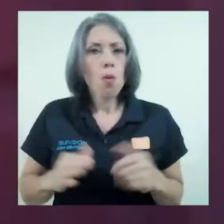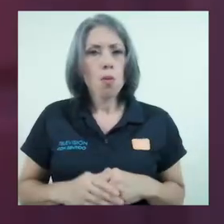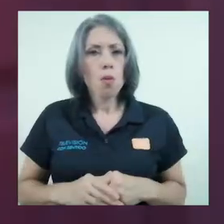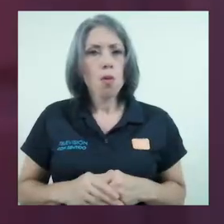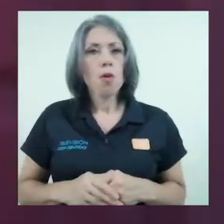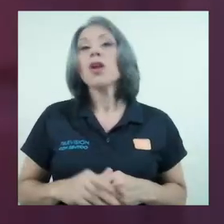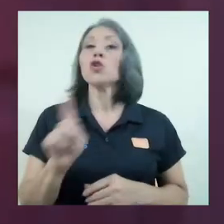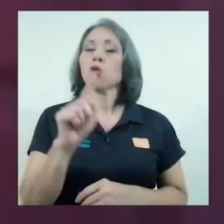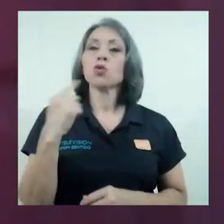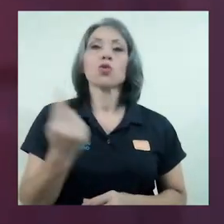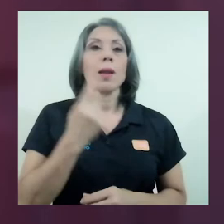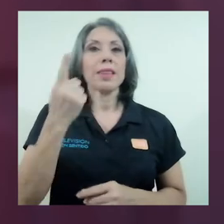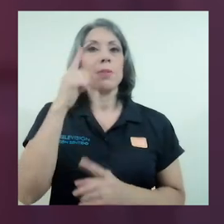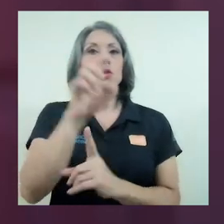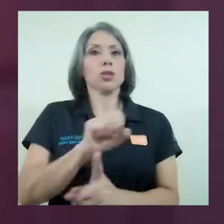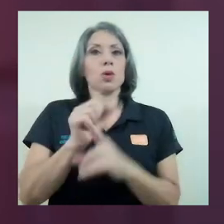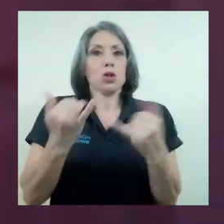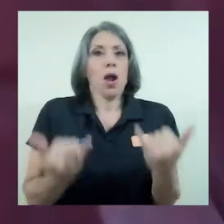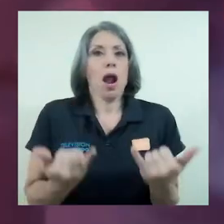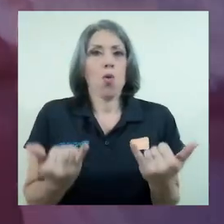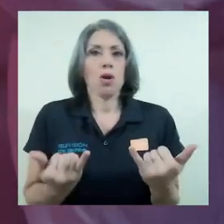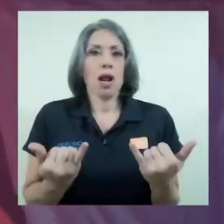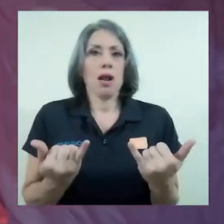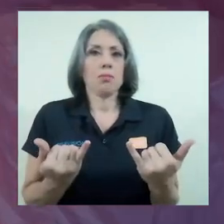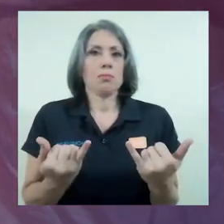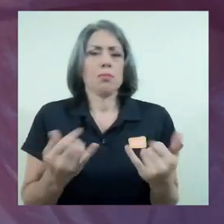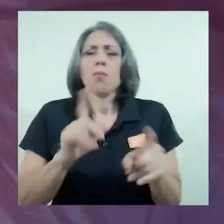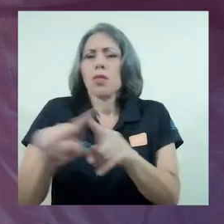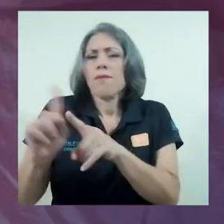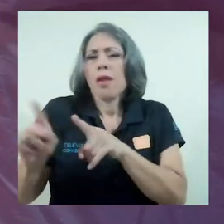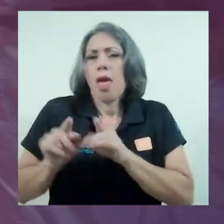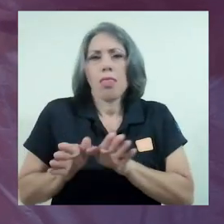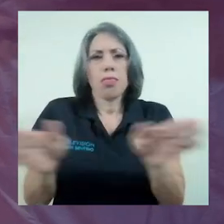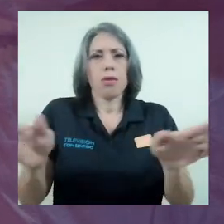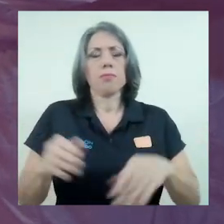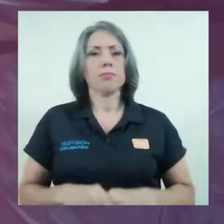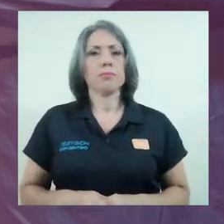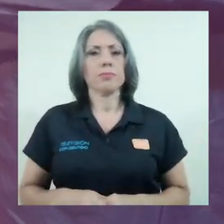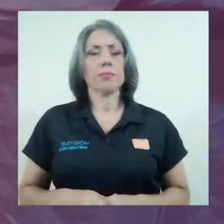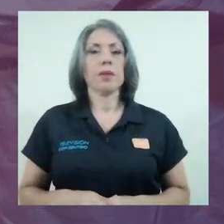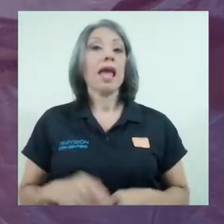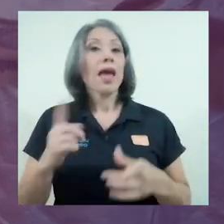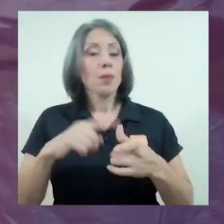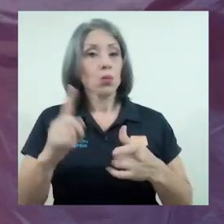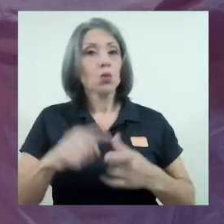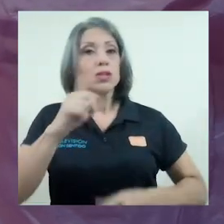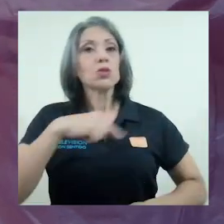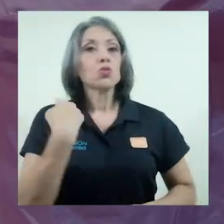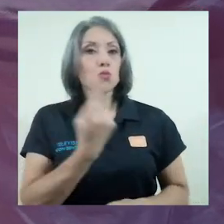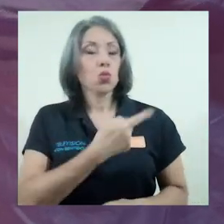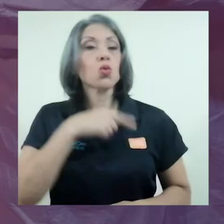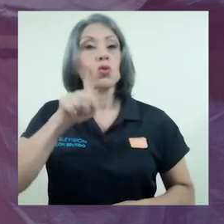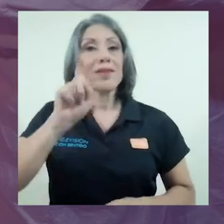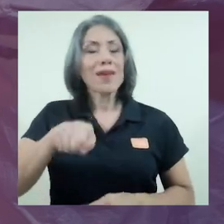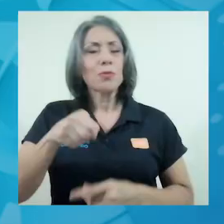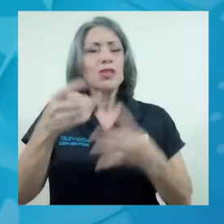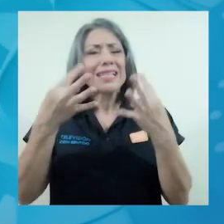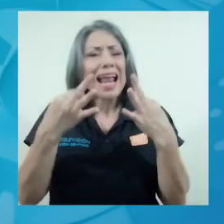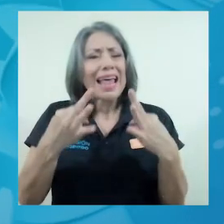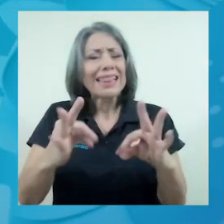entonces algo que deberíamos tratar de meternos en la cabeza de una vez por todas es